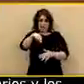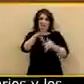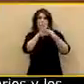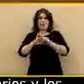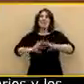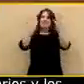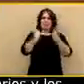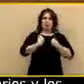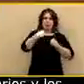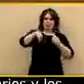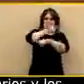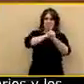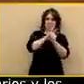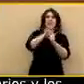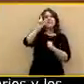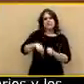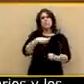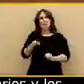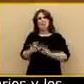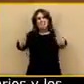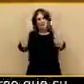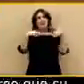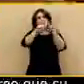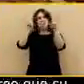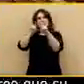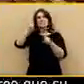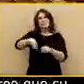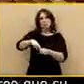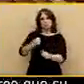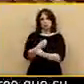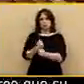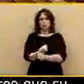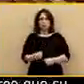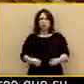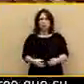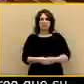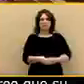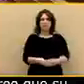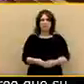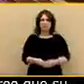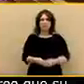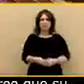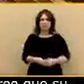crisis del COVID, sino también puede salvar empresas y puestos de trabajo. Gracias, señor presidente.